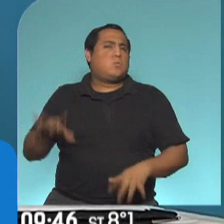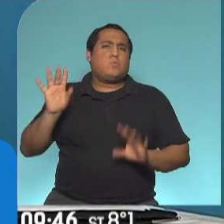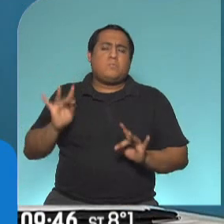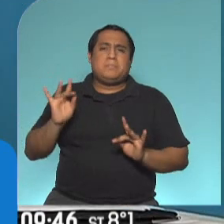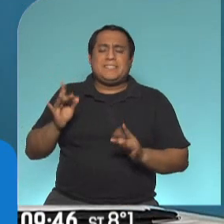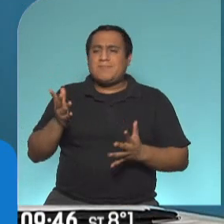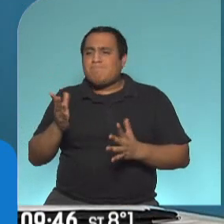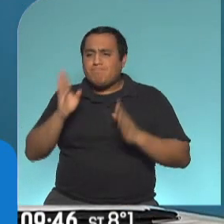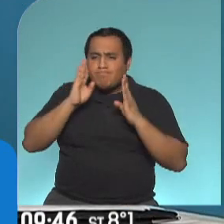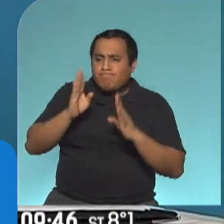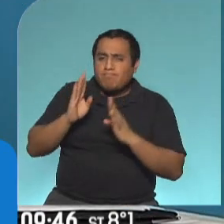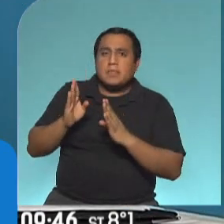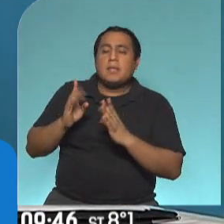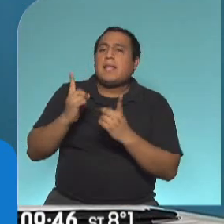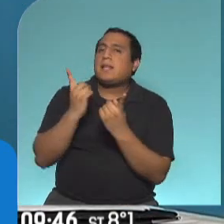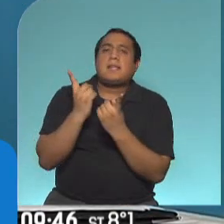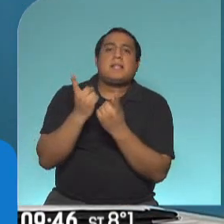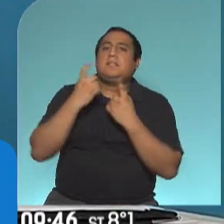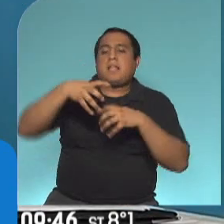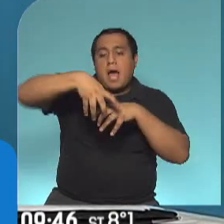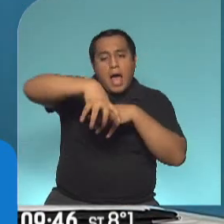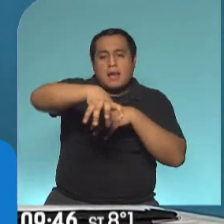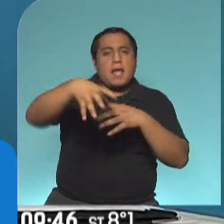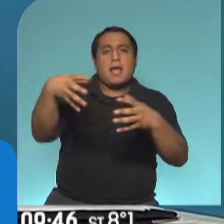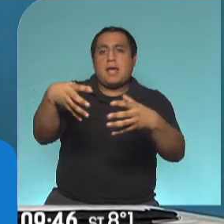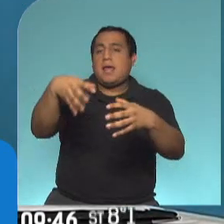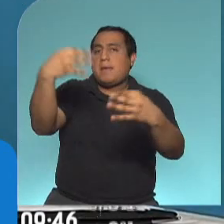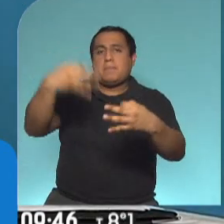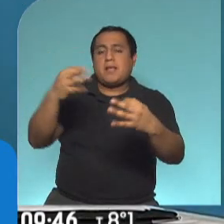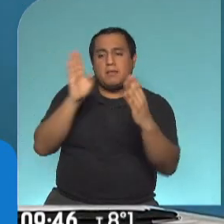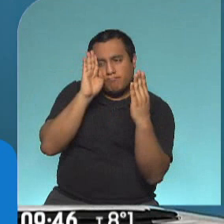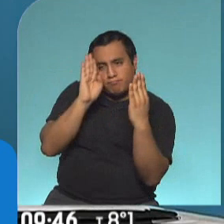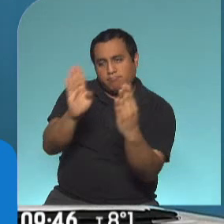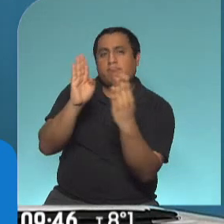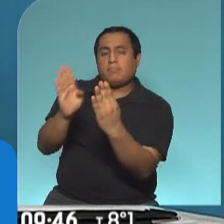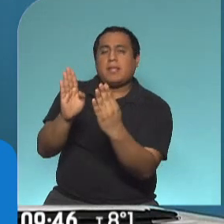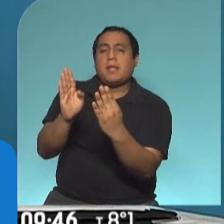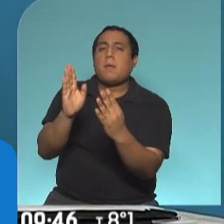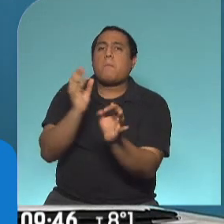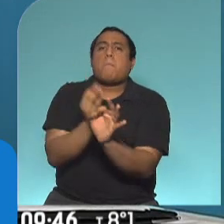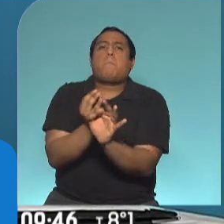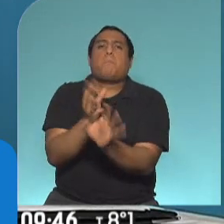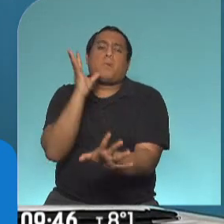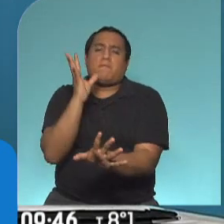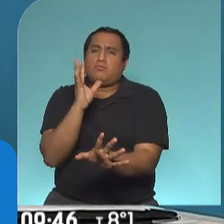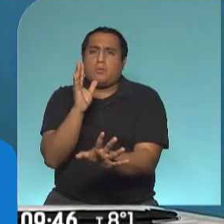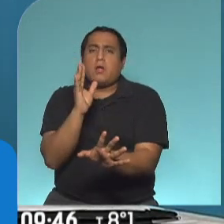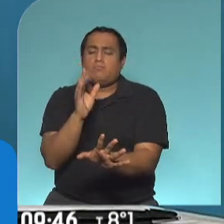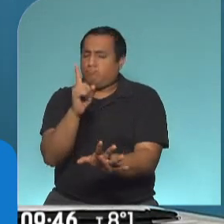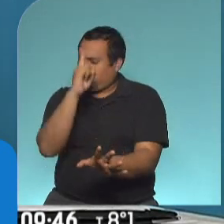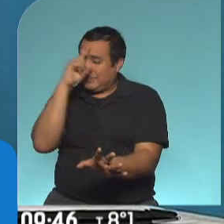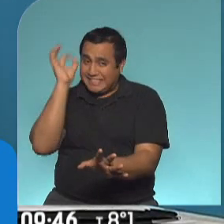de un área de atención con una especialización técnica muy elevada